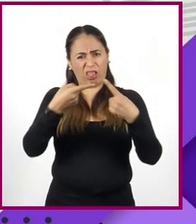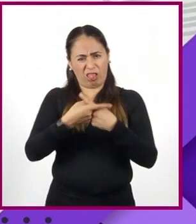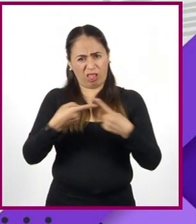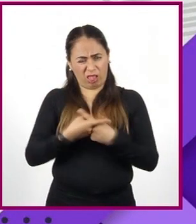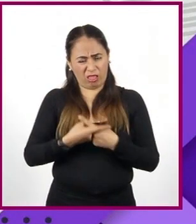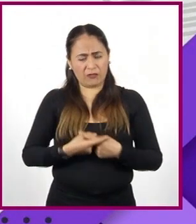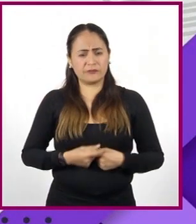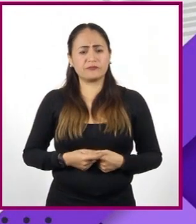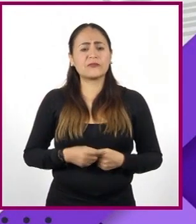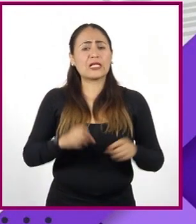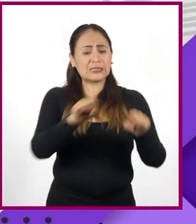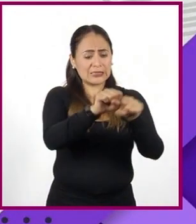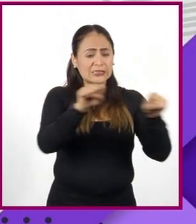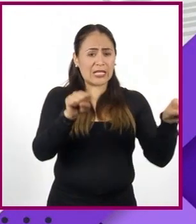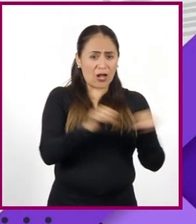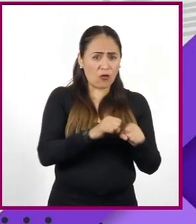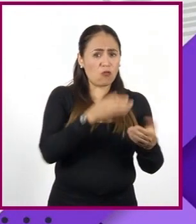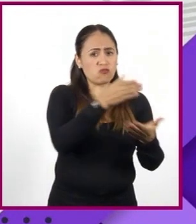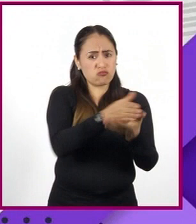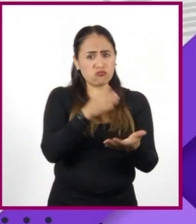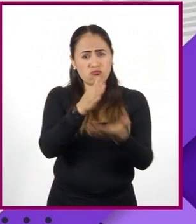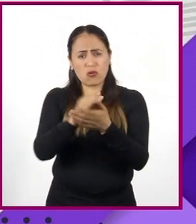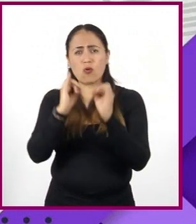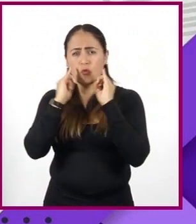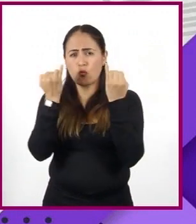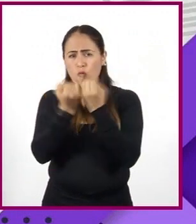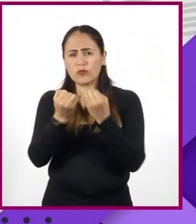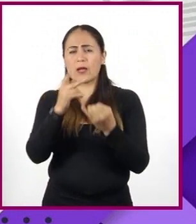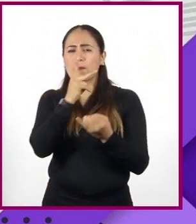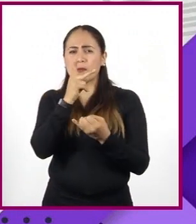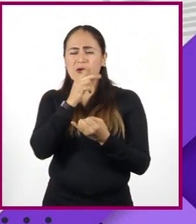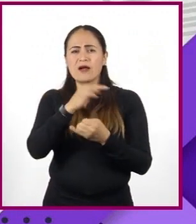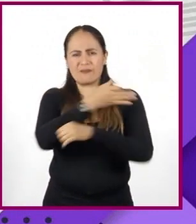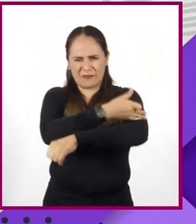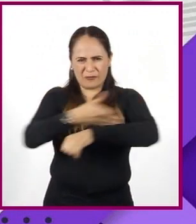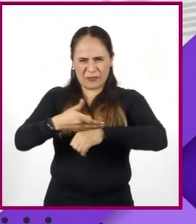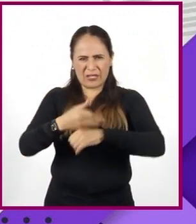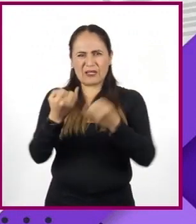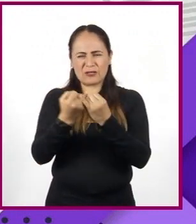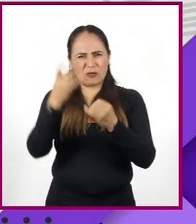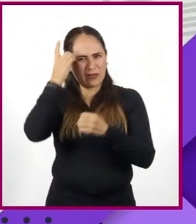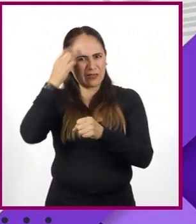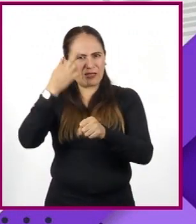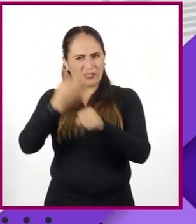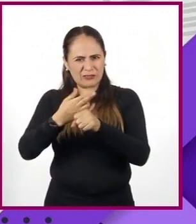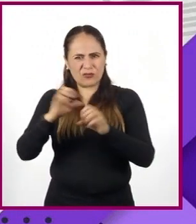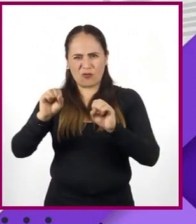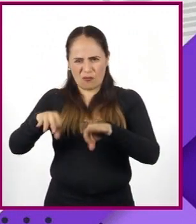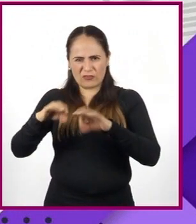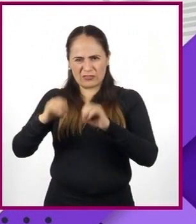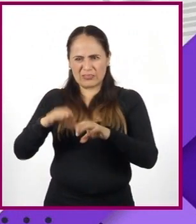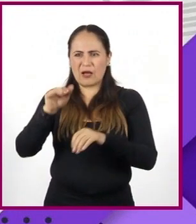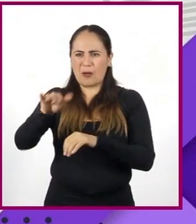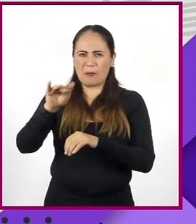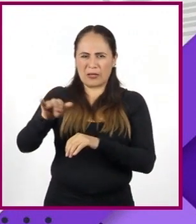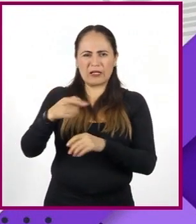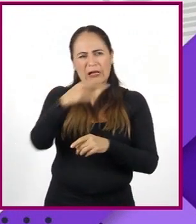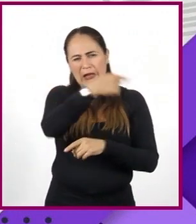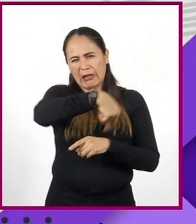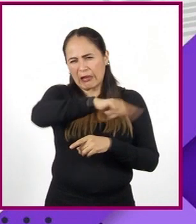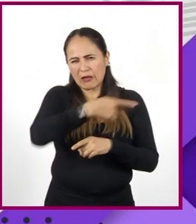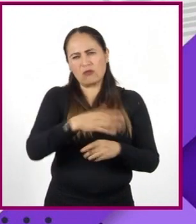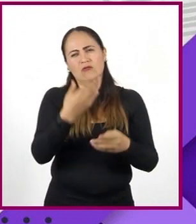a los salones, a la junta de padres de familia y a la dirección para pedir a todos que detengan las ofensas y los